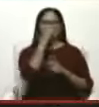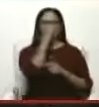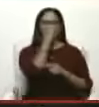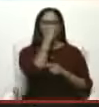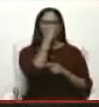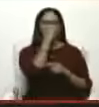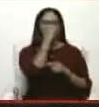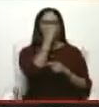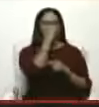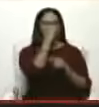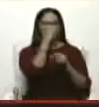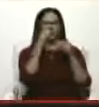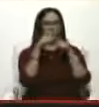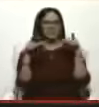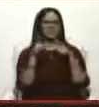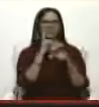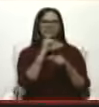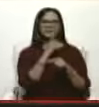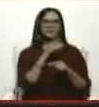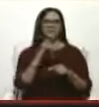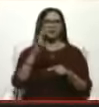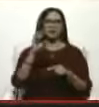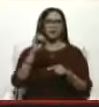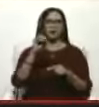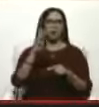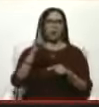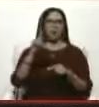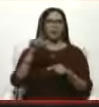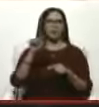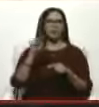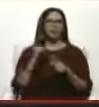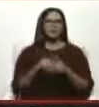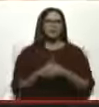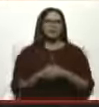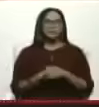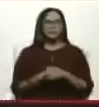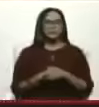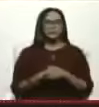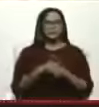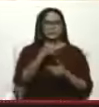Tremendo. ¿Usted se llama cómo? Los Robles, así puede.